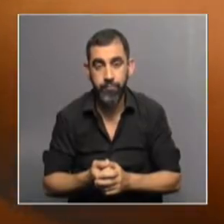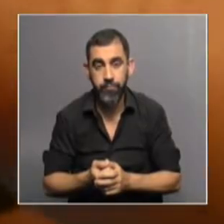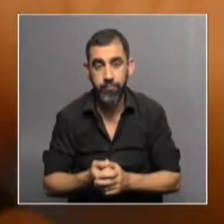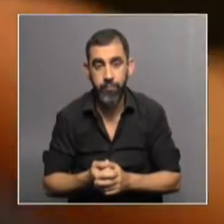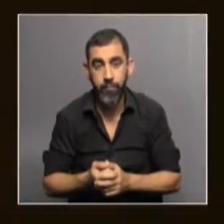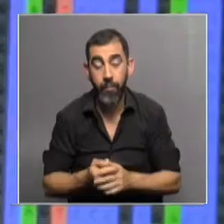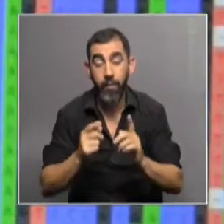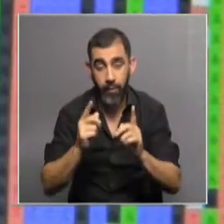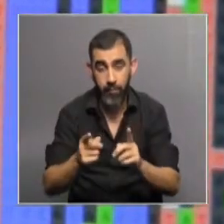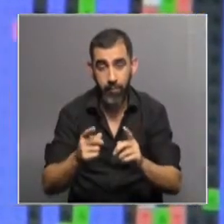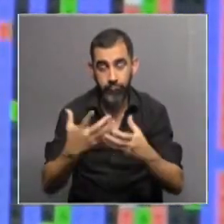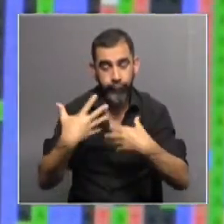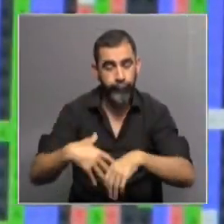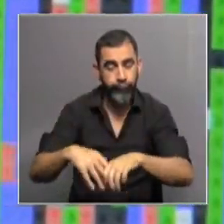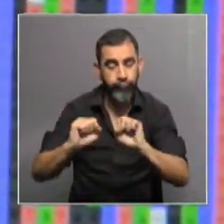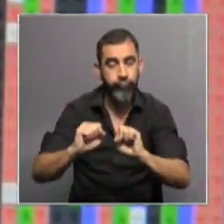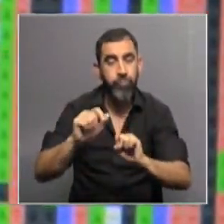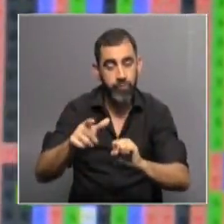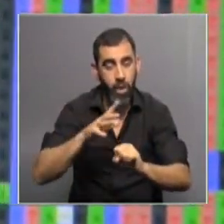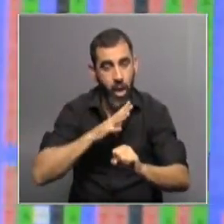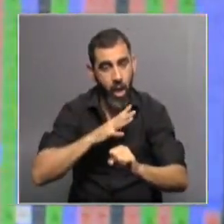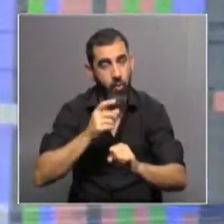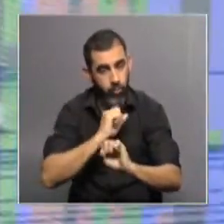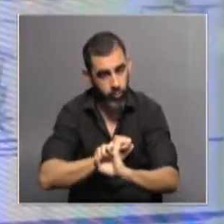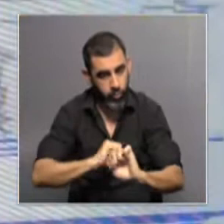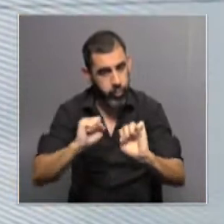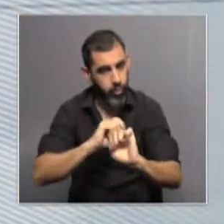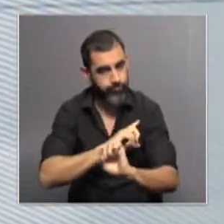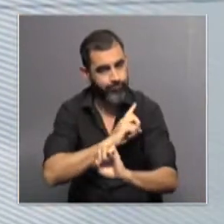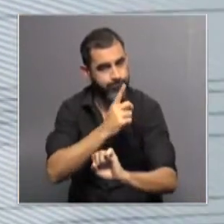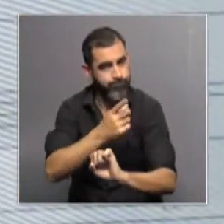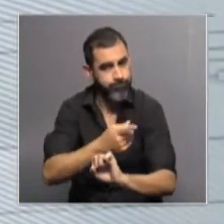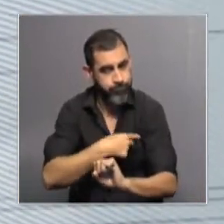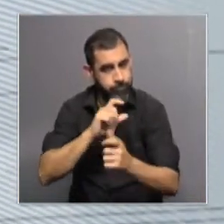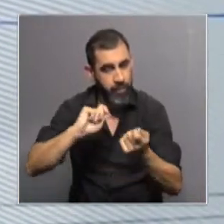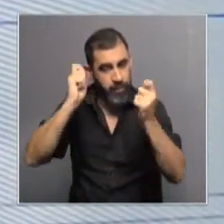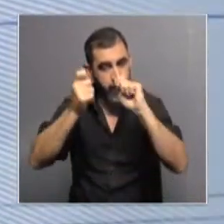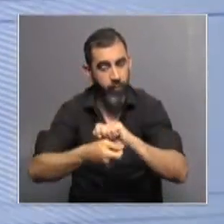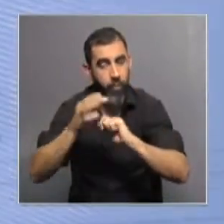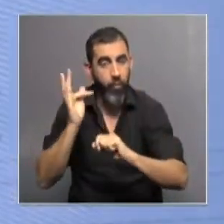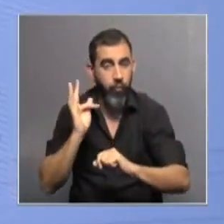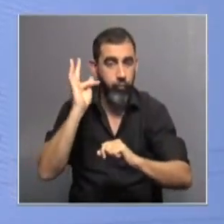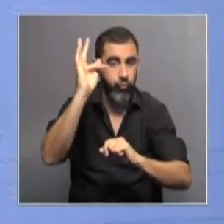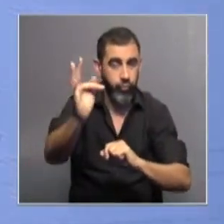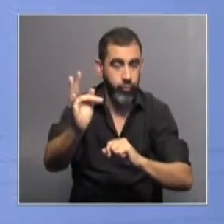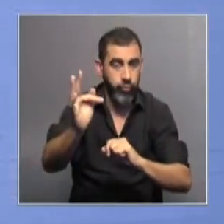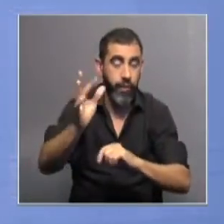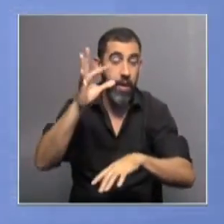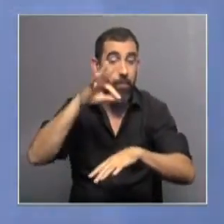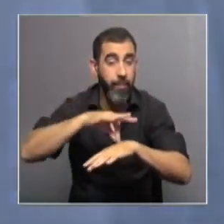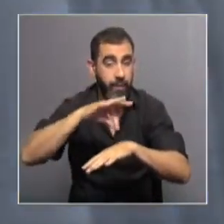que se ha identificado que esto tiene una herramienta, tiene un potencial enorme para transformar el futuro, de alguna manera, de la